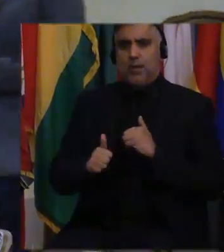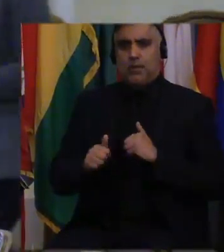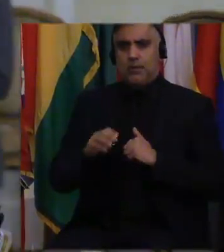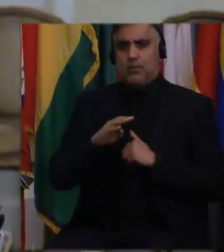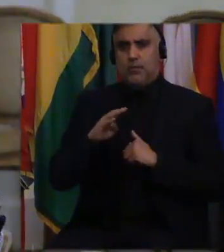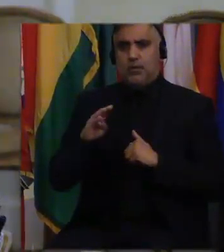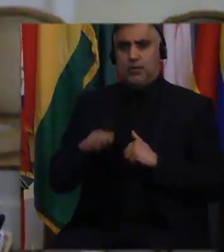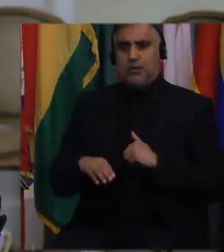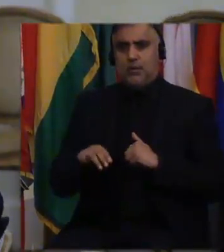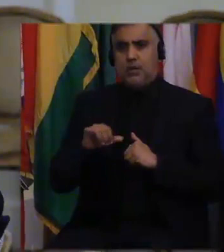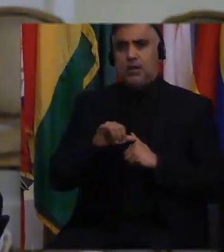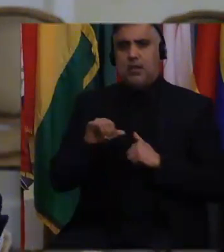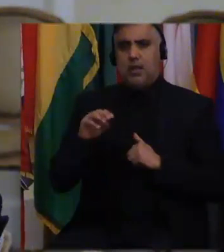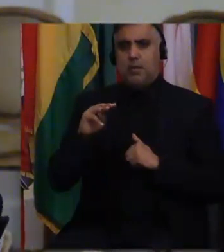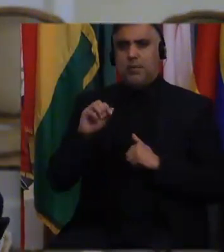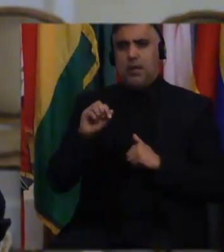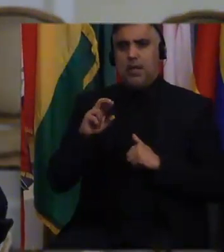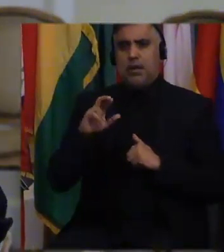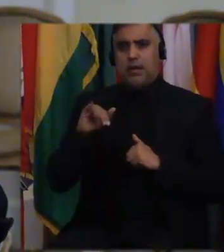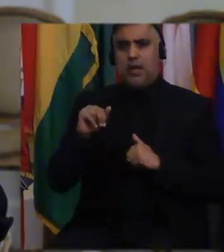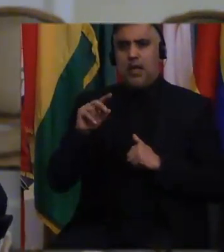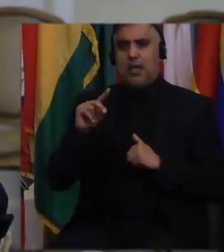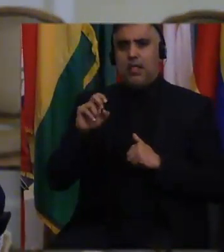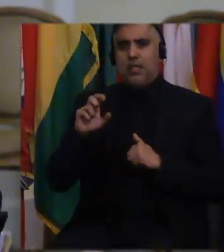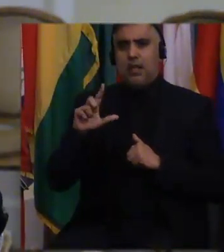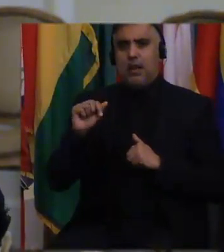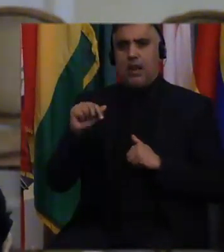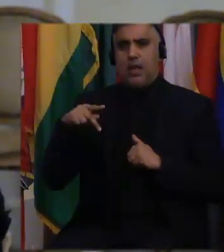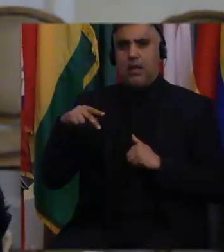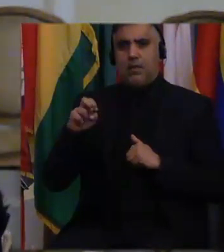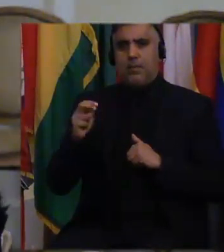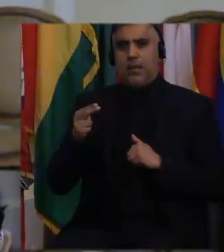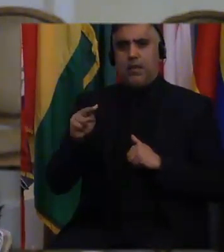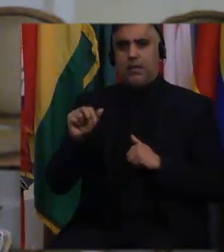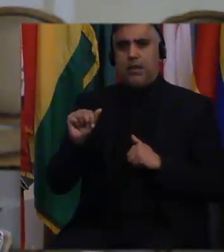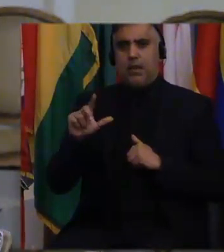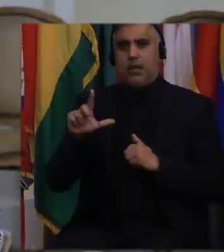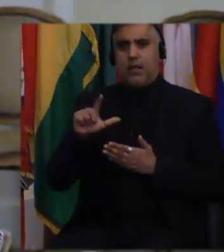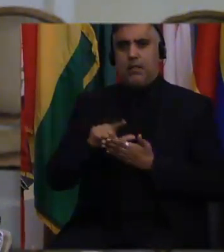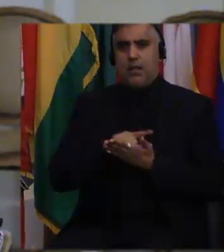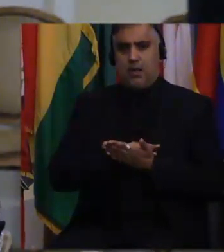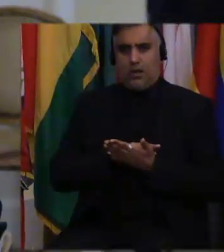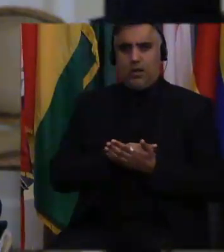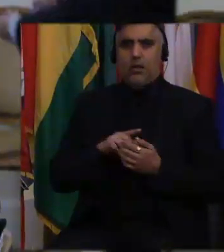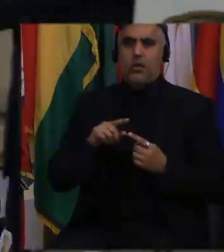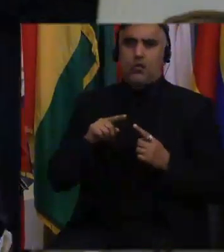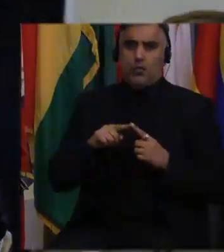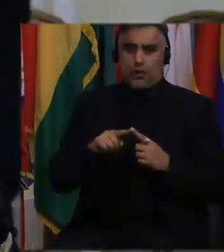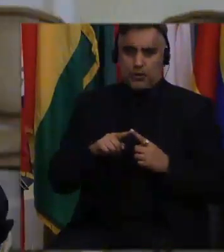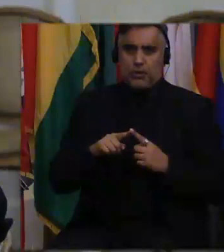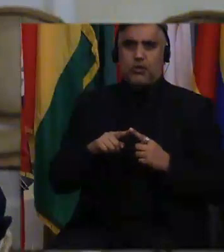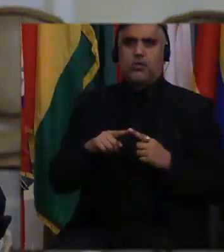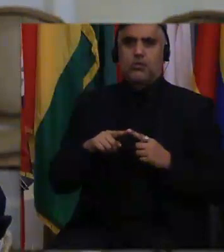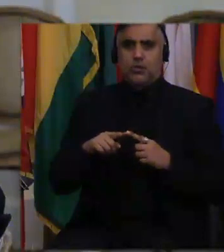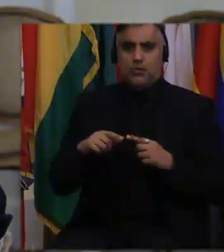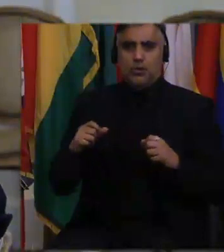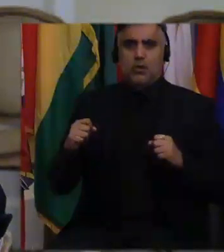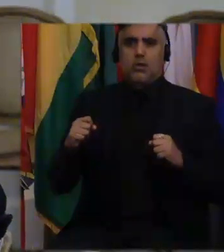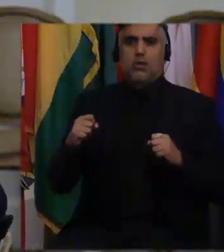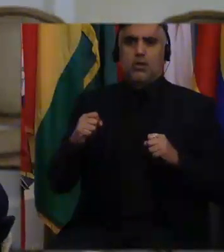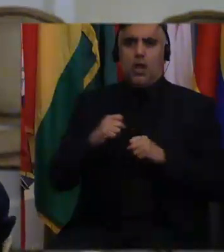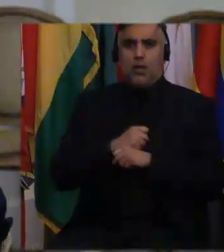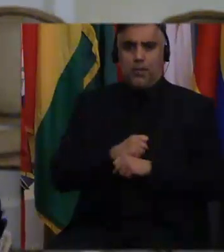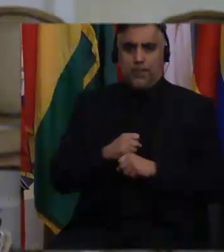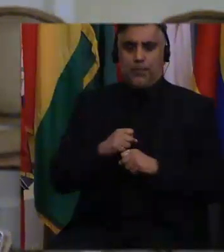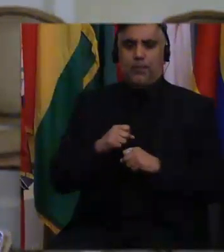Peña, que es una ley que visa combatir la violencia doméstica. Tuvimos en